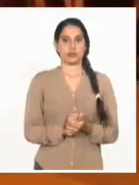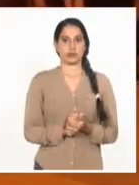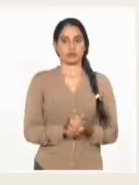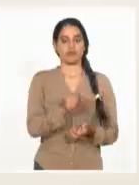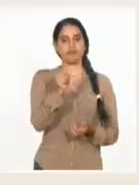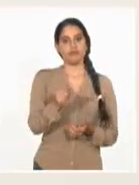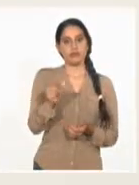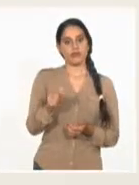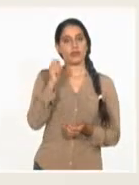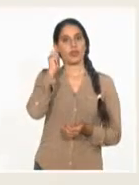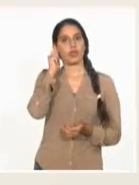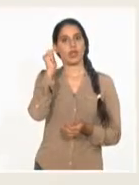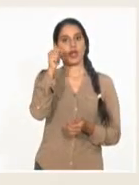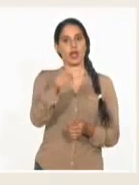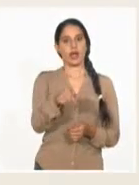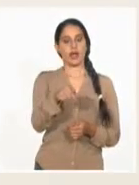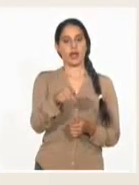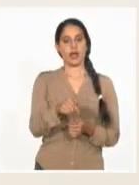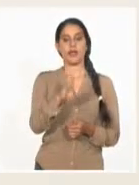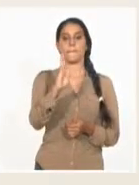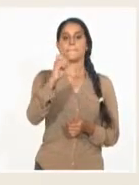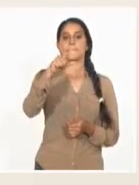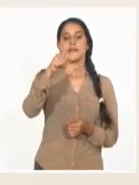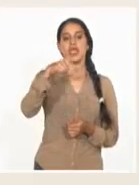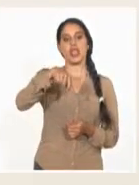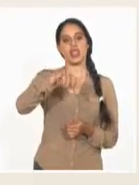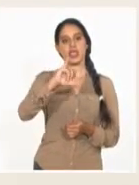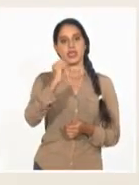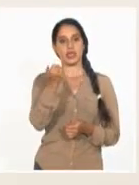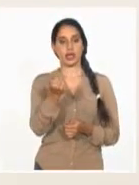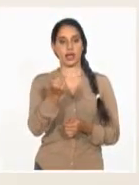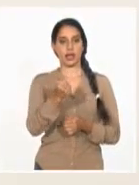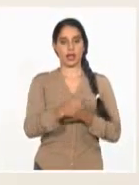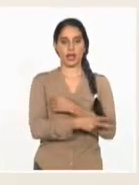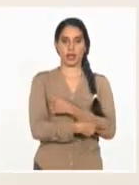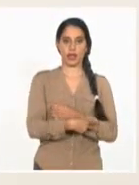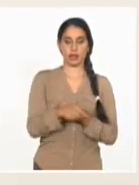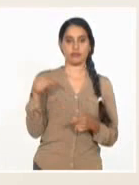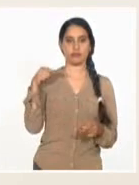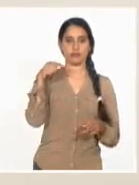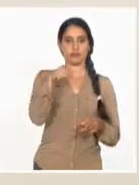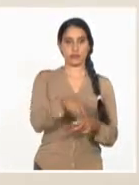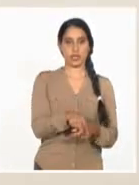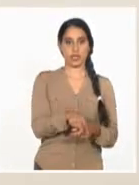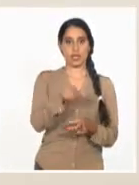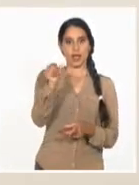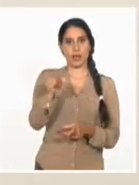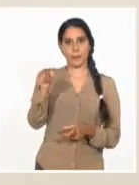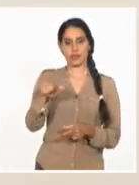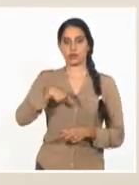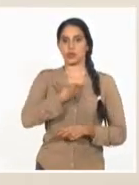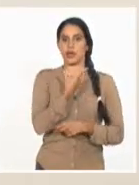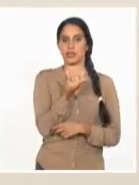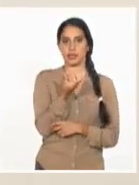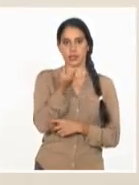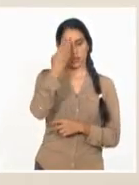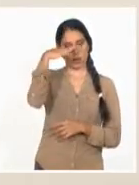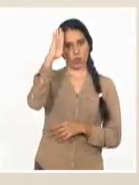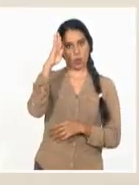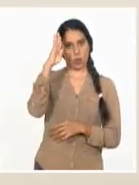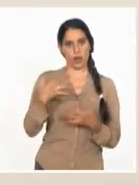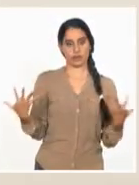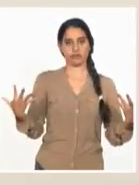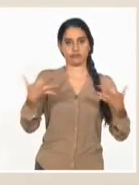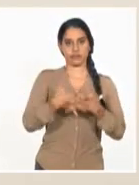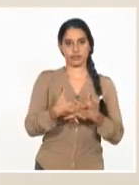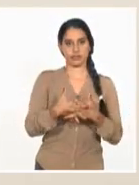en Bélgica dejó clara su admiración por la destreza de los instrumentistas cubanos y su referente manifiesto en